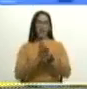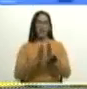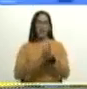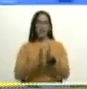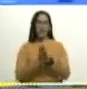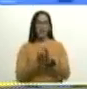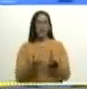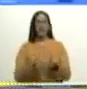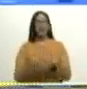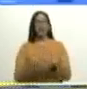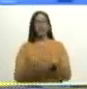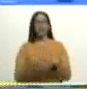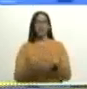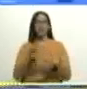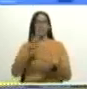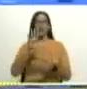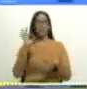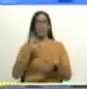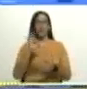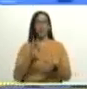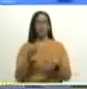25%. El sector sardina,